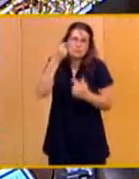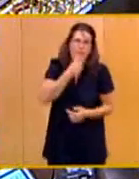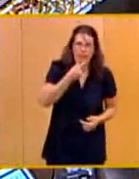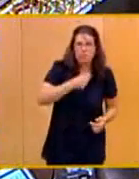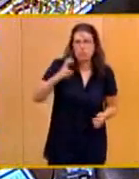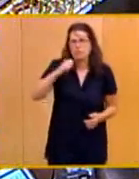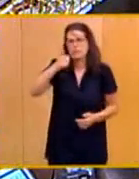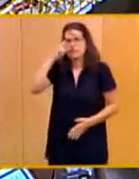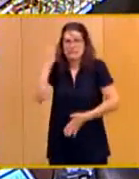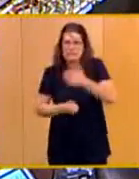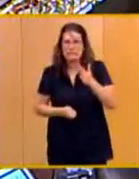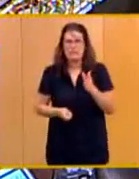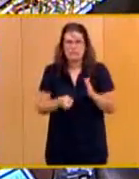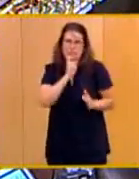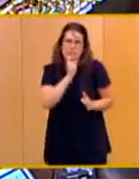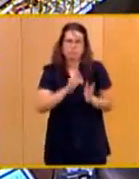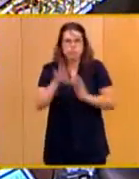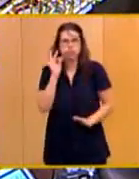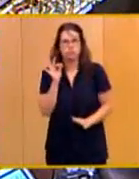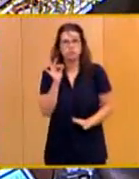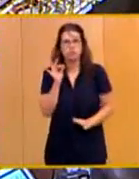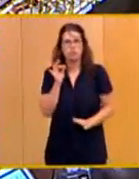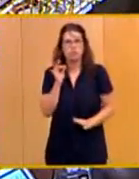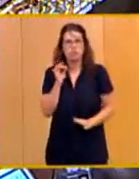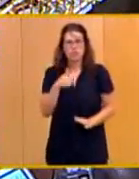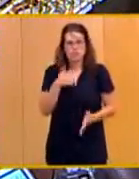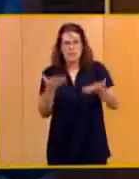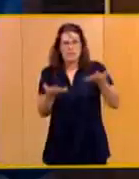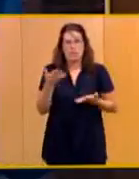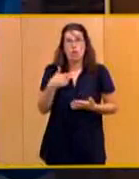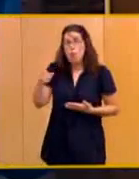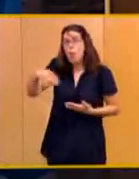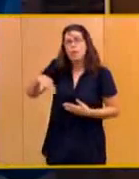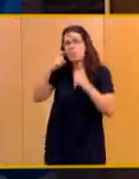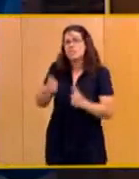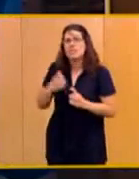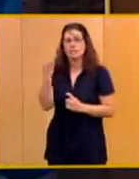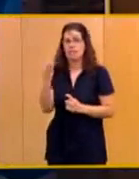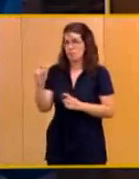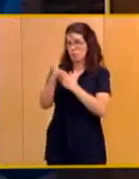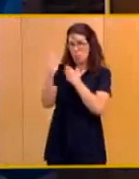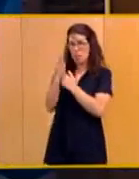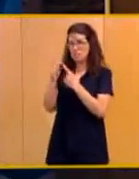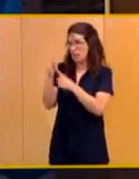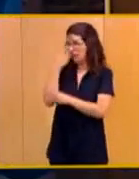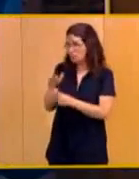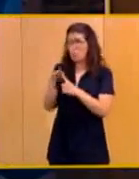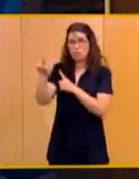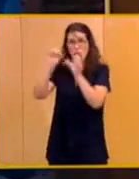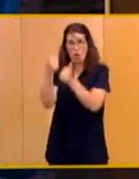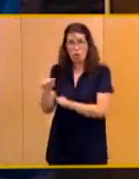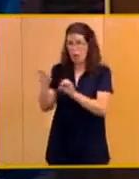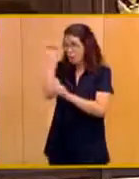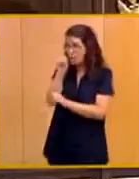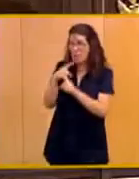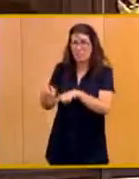usted solo ha intentado, con sus propuestas, sus actitudes y sus posiciones,